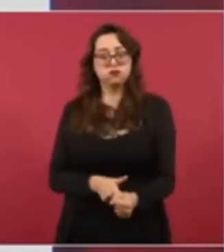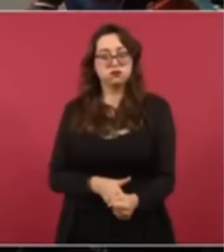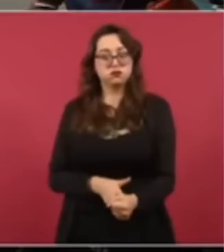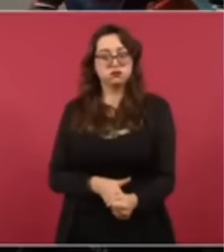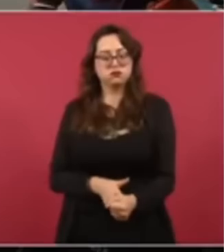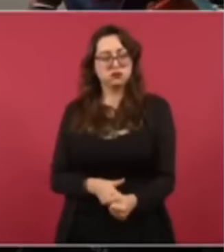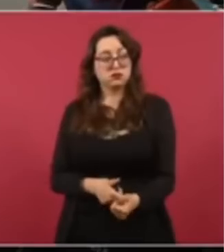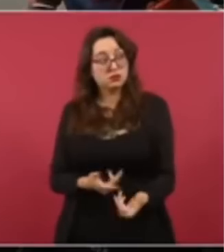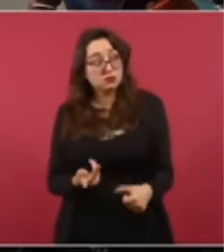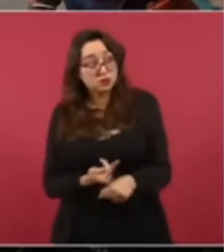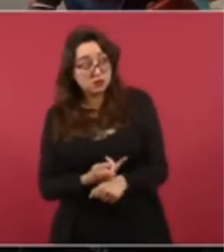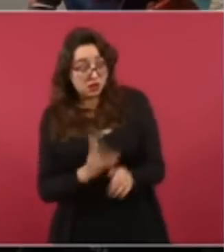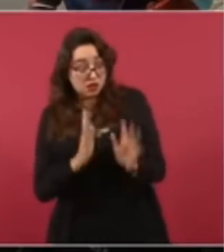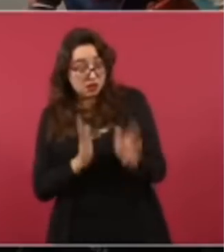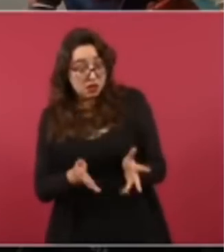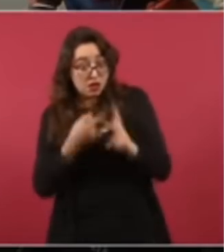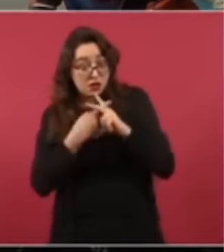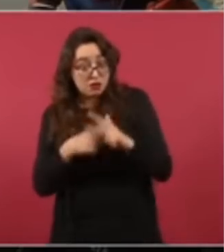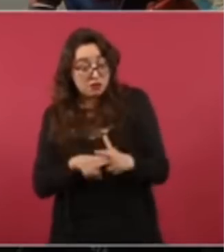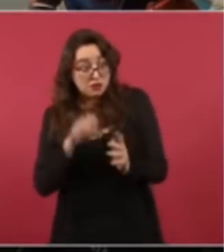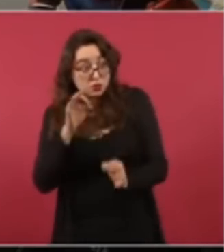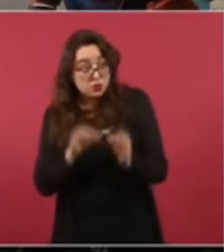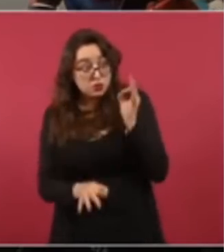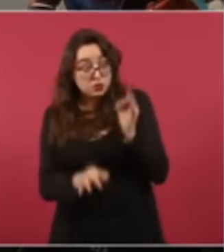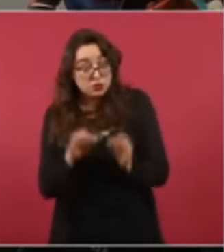¿Le abrieron un proceso?